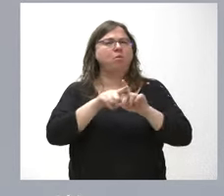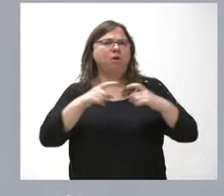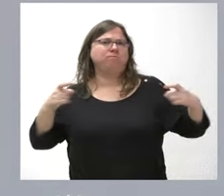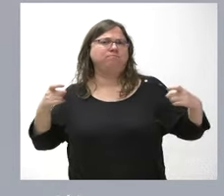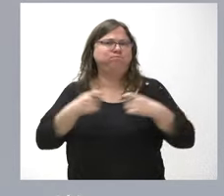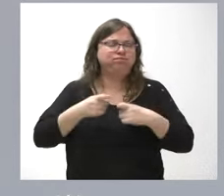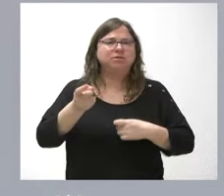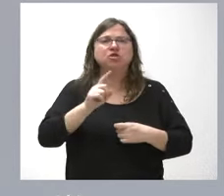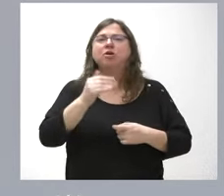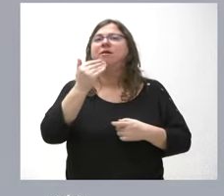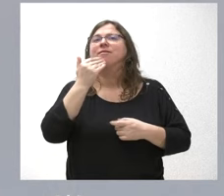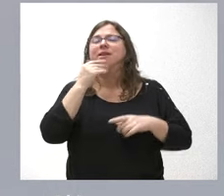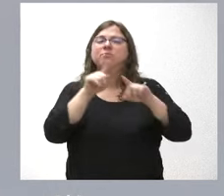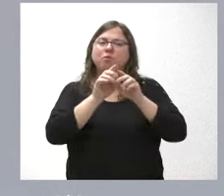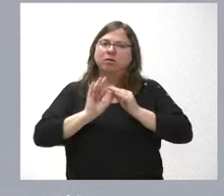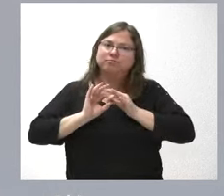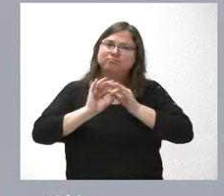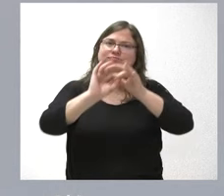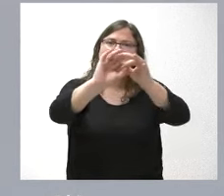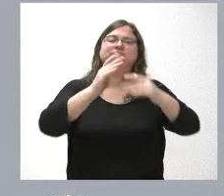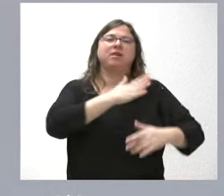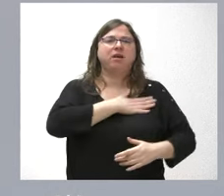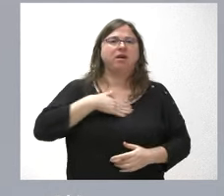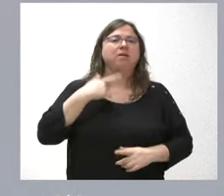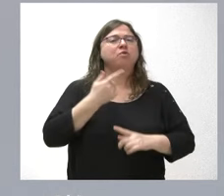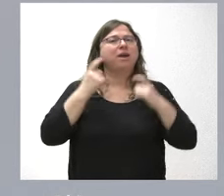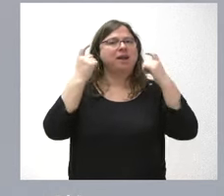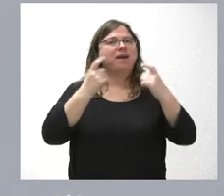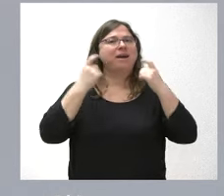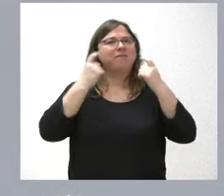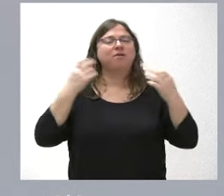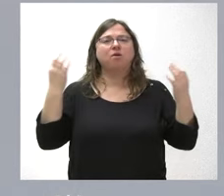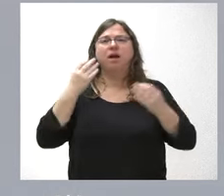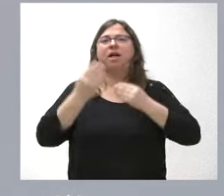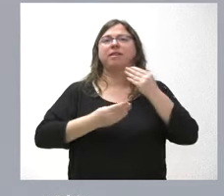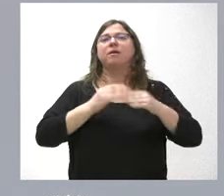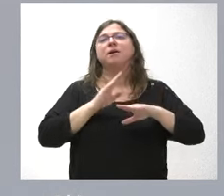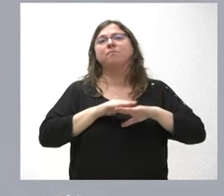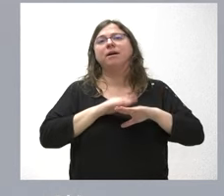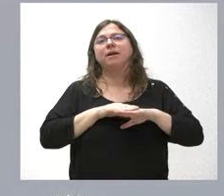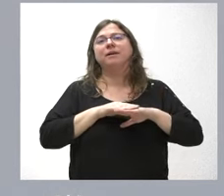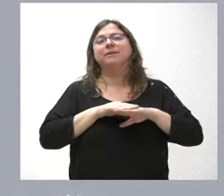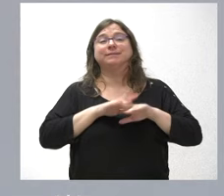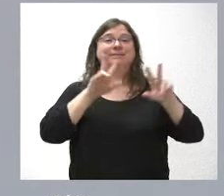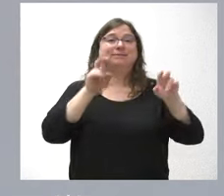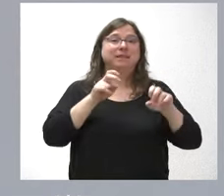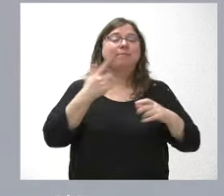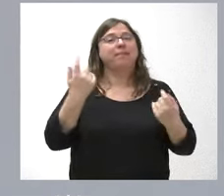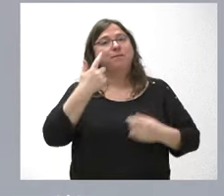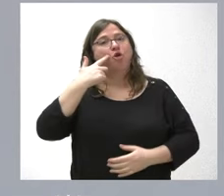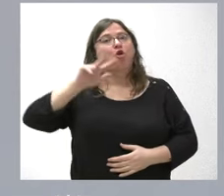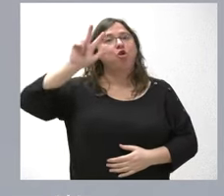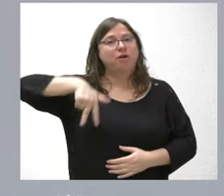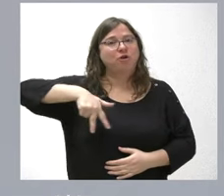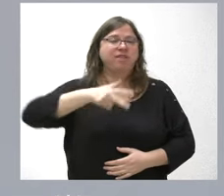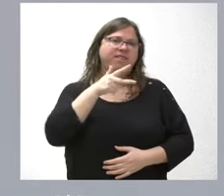Esta norma va en esa dirección y, lógicamente, el esfuerzo que tenemos que hacer para este aspecto es reconocer todos los